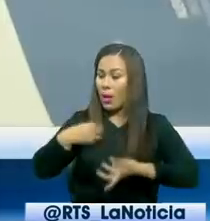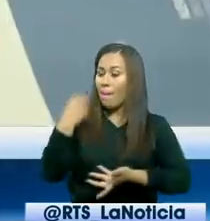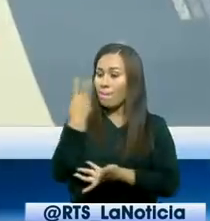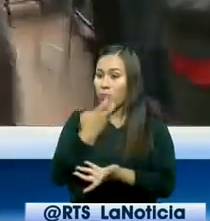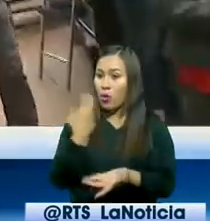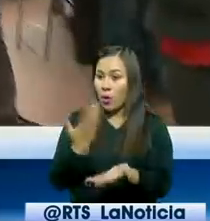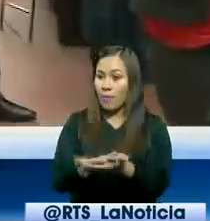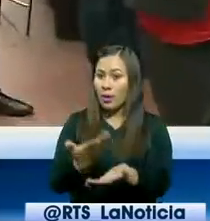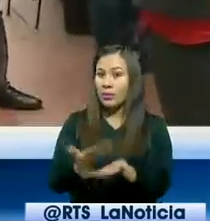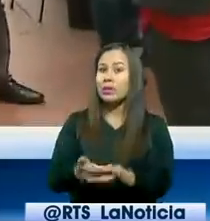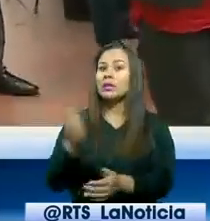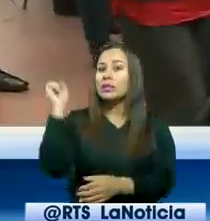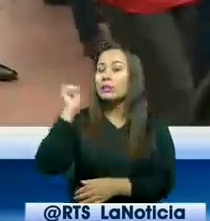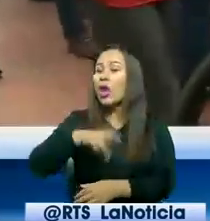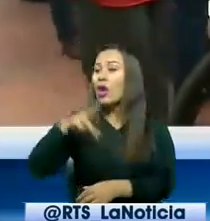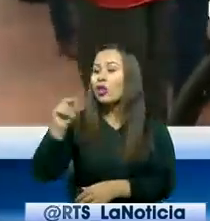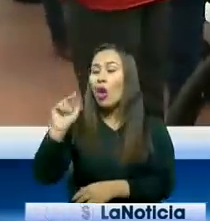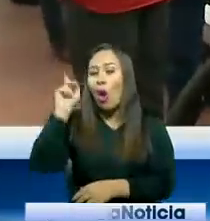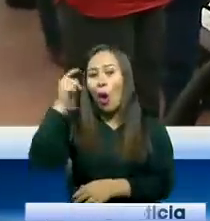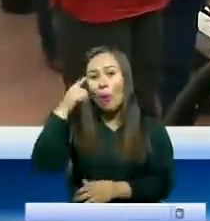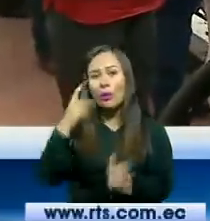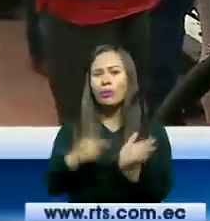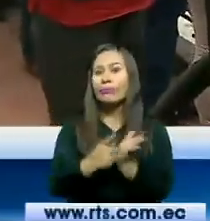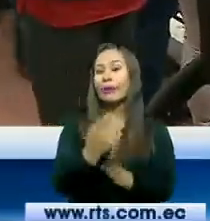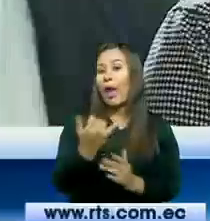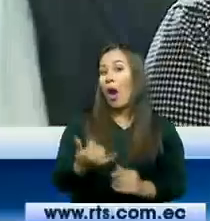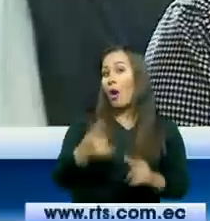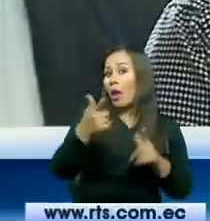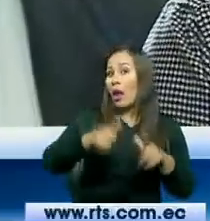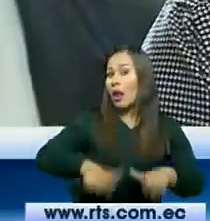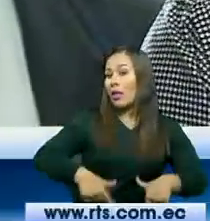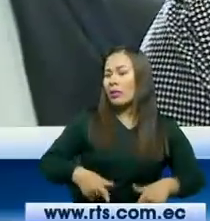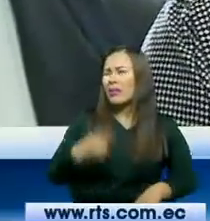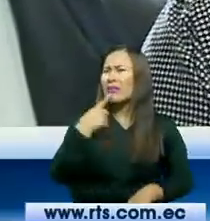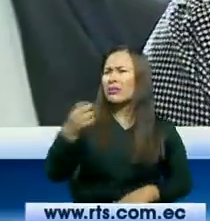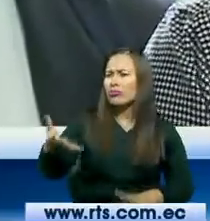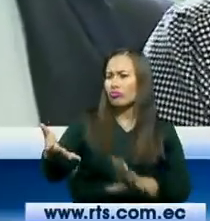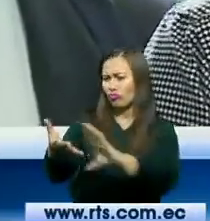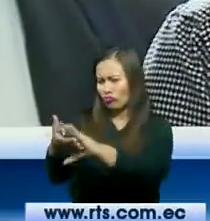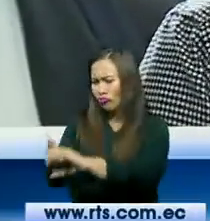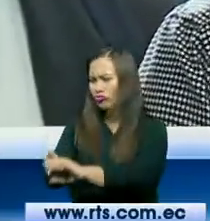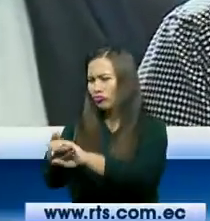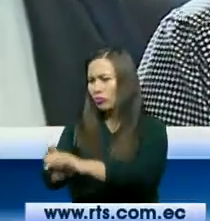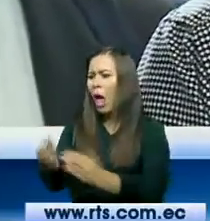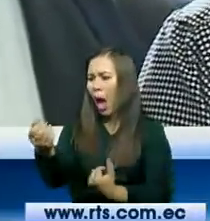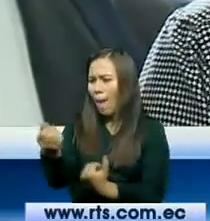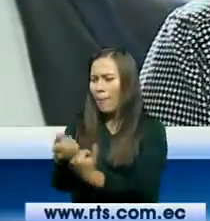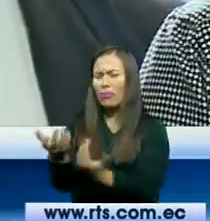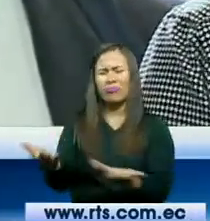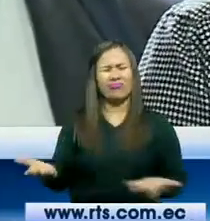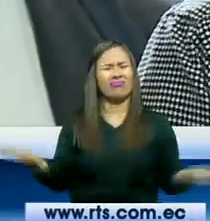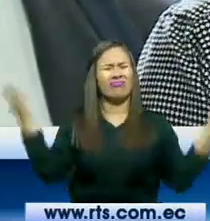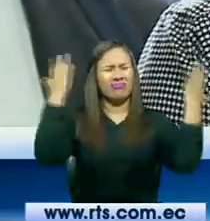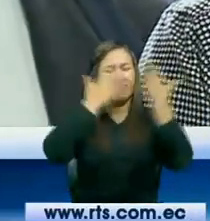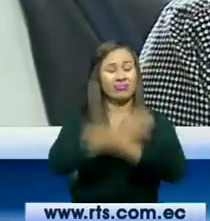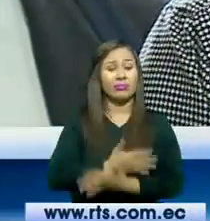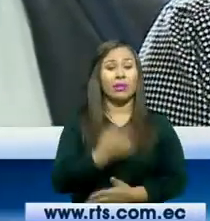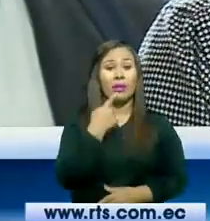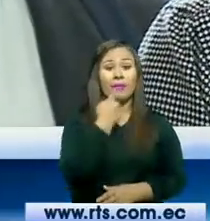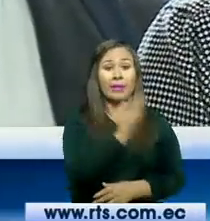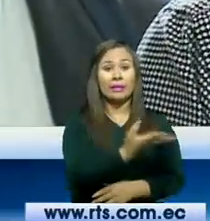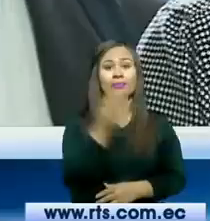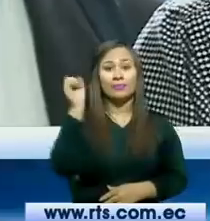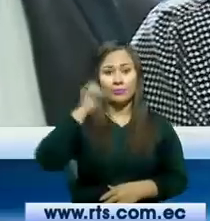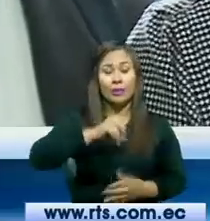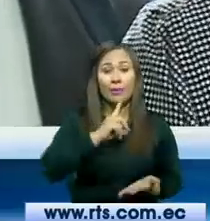descargo. Hoy Moreno le extiende la mano. ¿Esto de alguna forma no podría entorpecer los diálogos que están manteniendo con